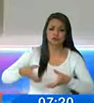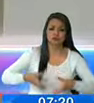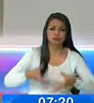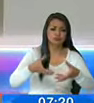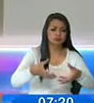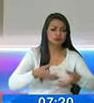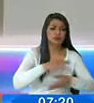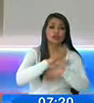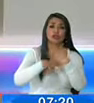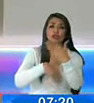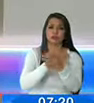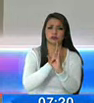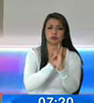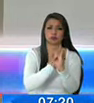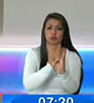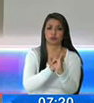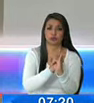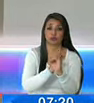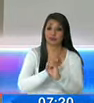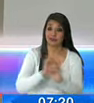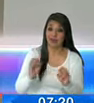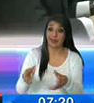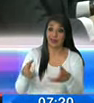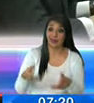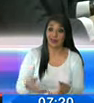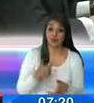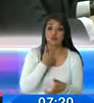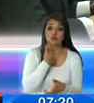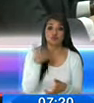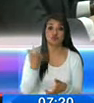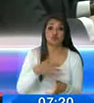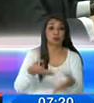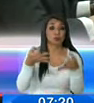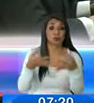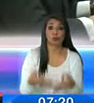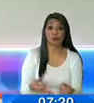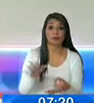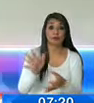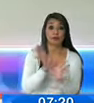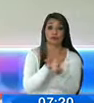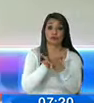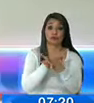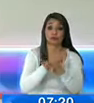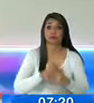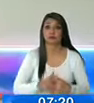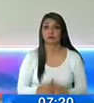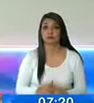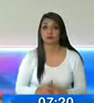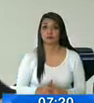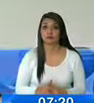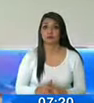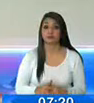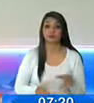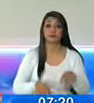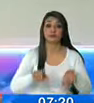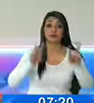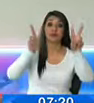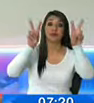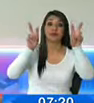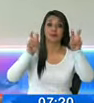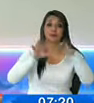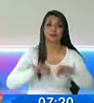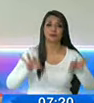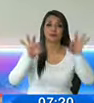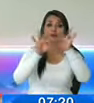las instituciones. De no hacerlo, podrían incurrir en incumplimiento de funciones. Como ustedes podrán comprender, hay temas evidentes como